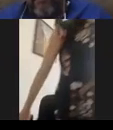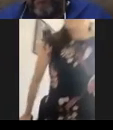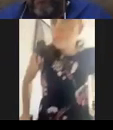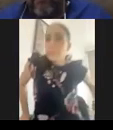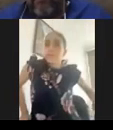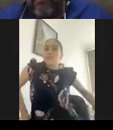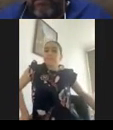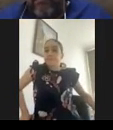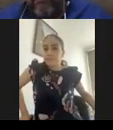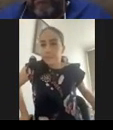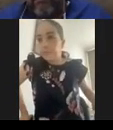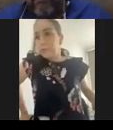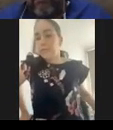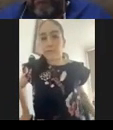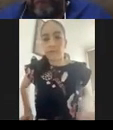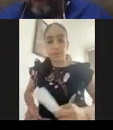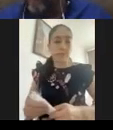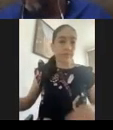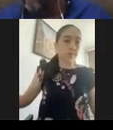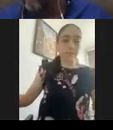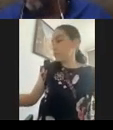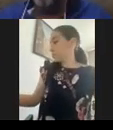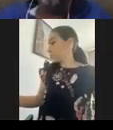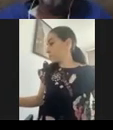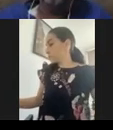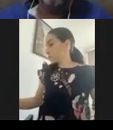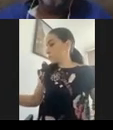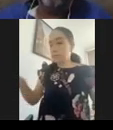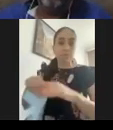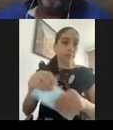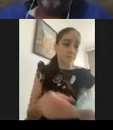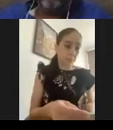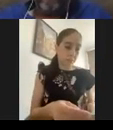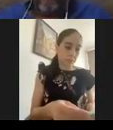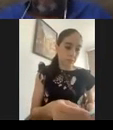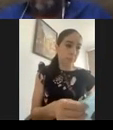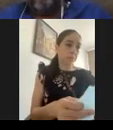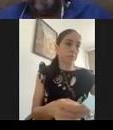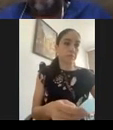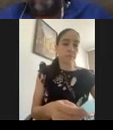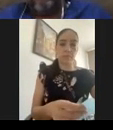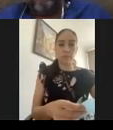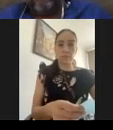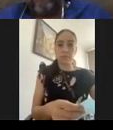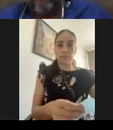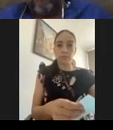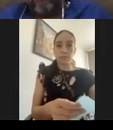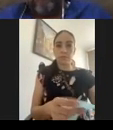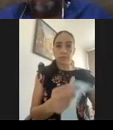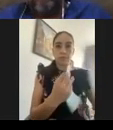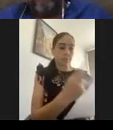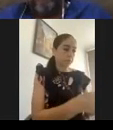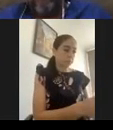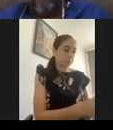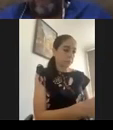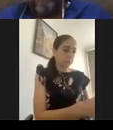estrategias de aplicación. Esto en gran parte también va a depender mucho de ustedes. Sí por propia iniciativa del gobierno, pero qué mejor